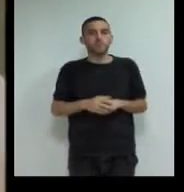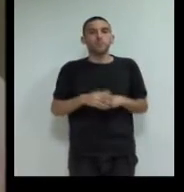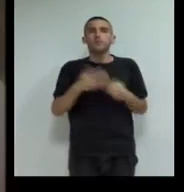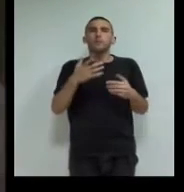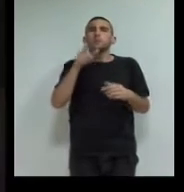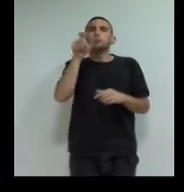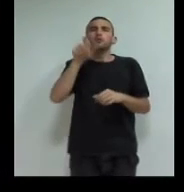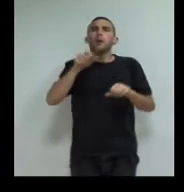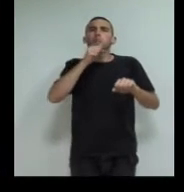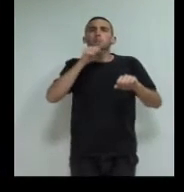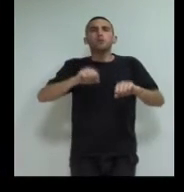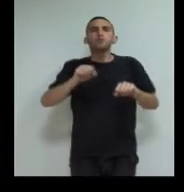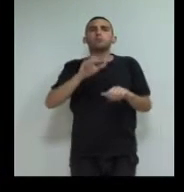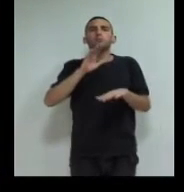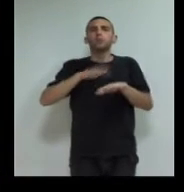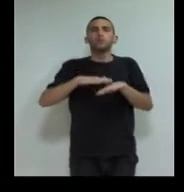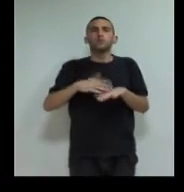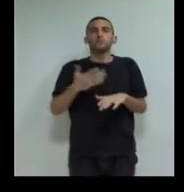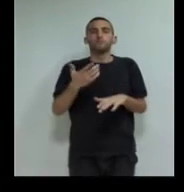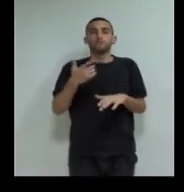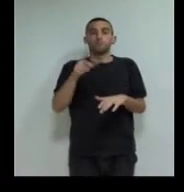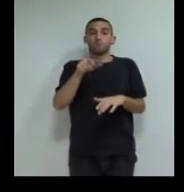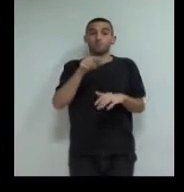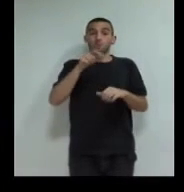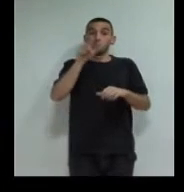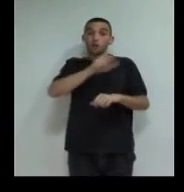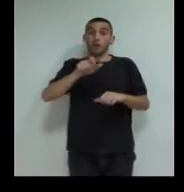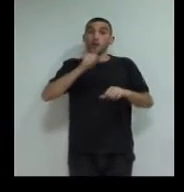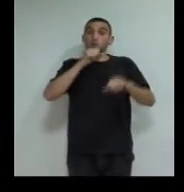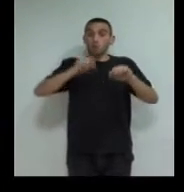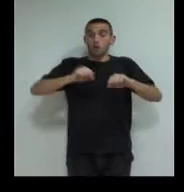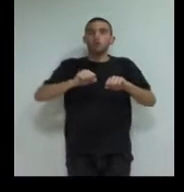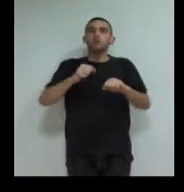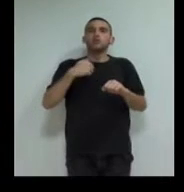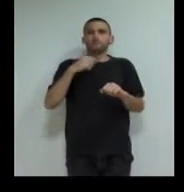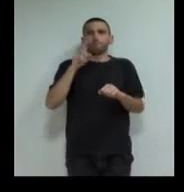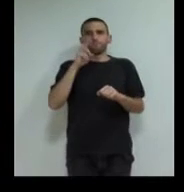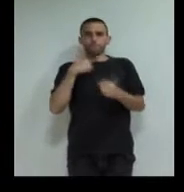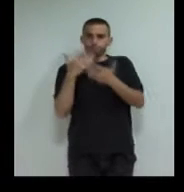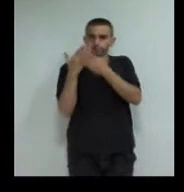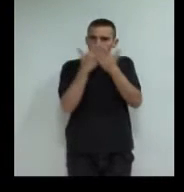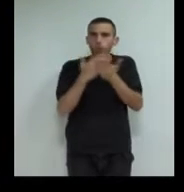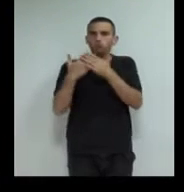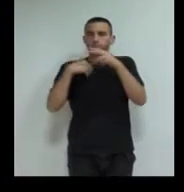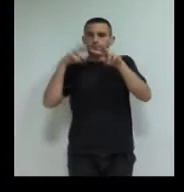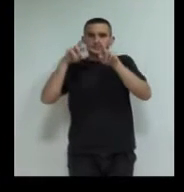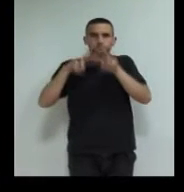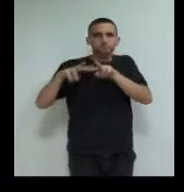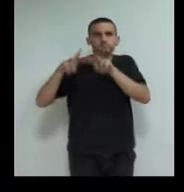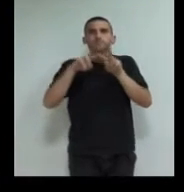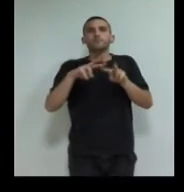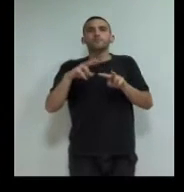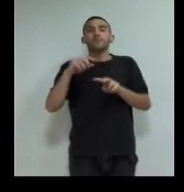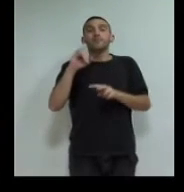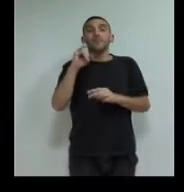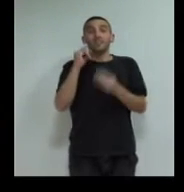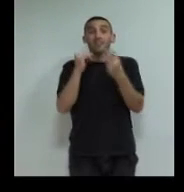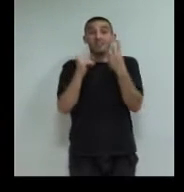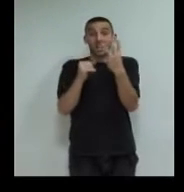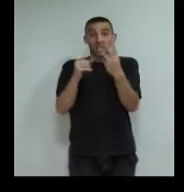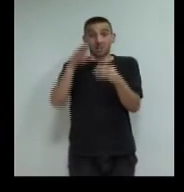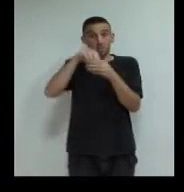¿Por qué las personas mayores? Las personas mayores tienen tres, según lo que hemos estudiado nosotros, lo que yo he estudiado, tienen